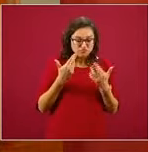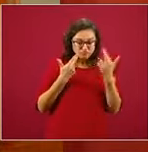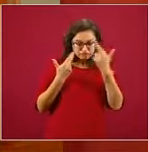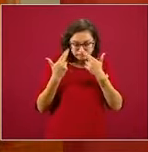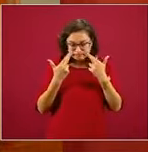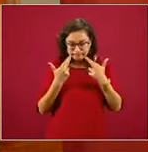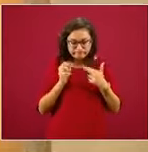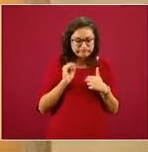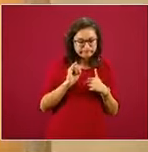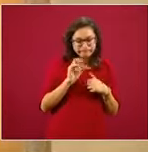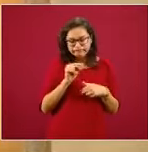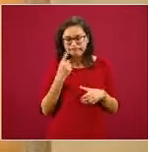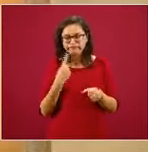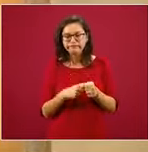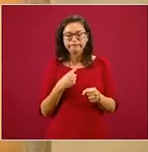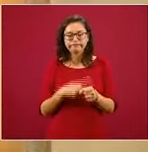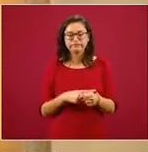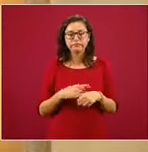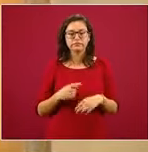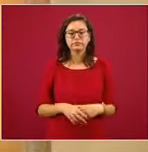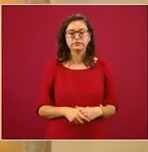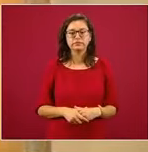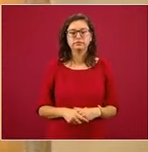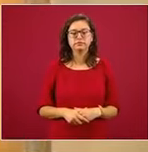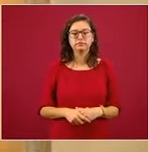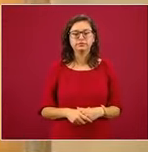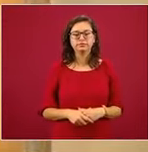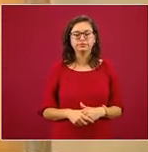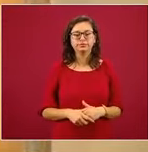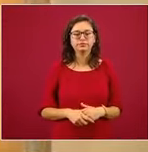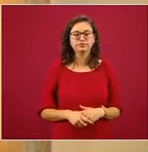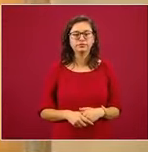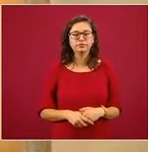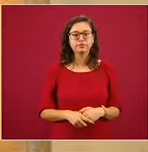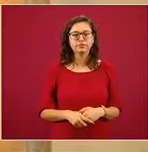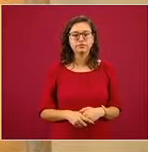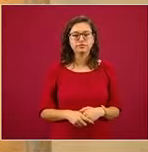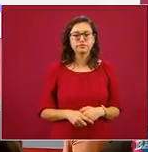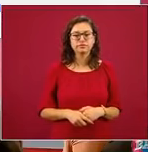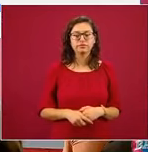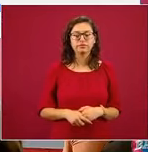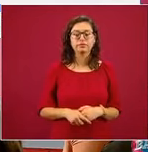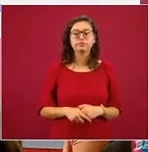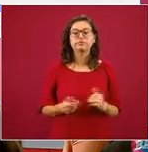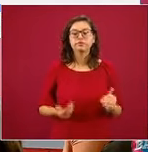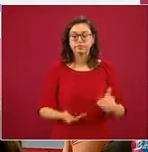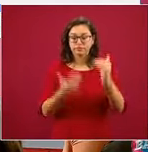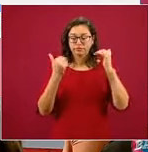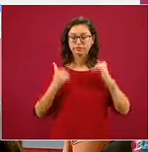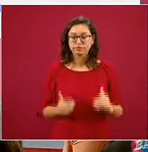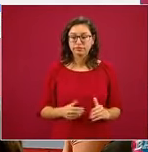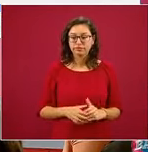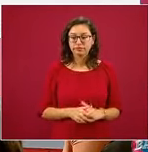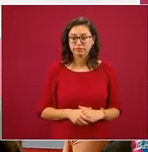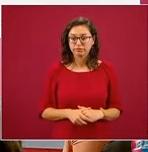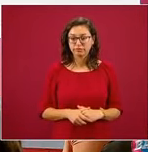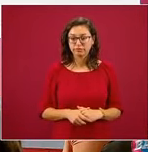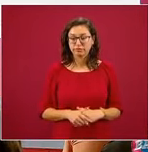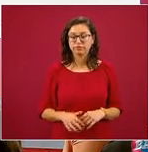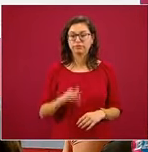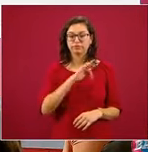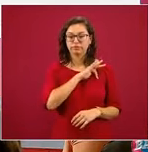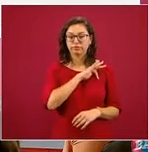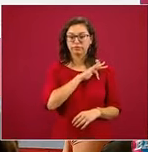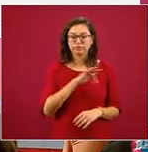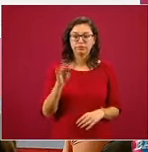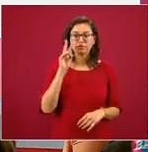poder conocer el resultado de su prueba. Veamos entonces ahora la siguiente diapositiva, donde vamos a actualizar los